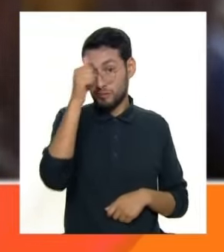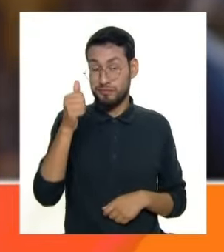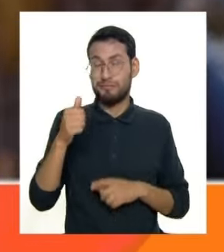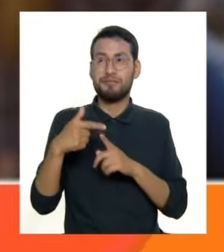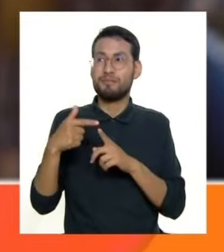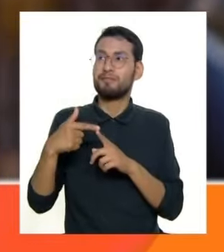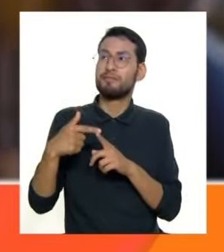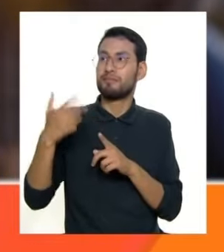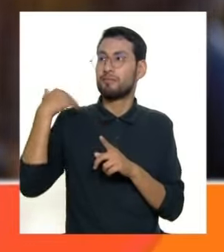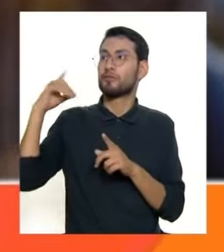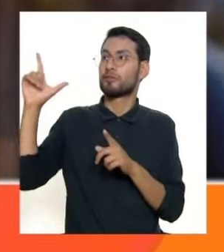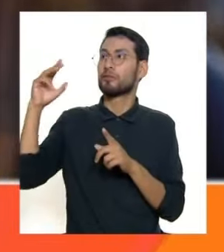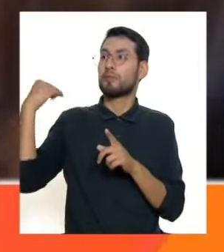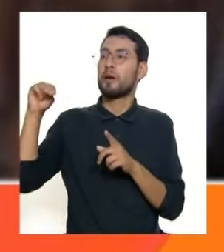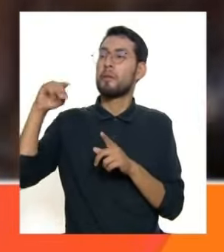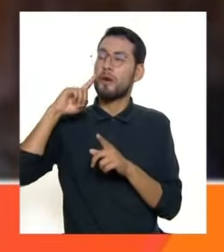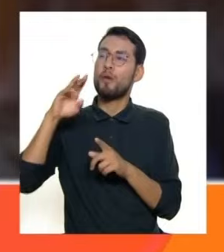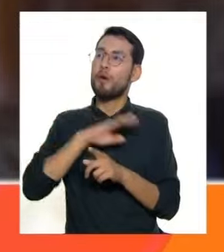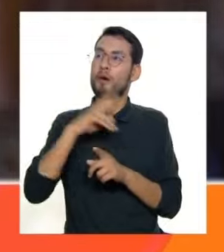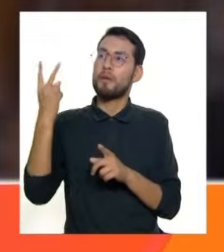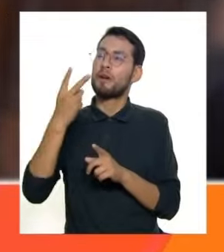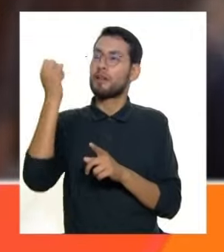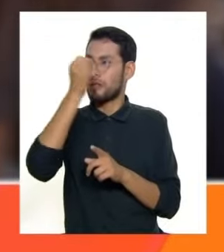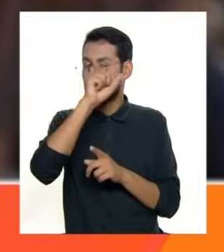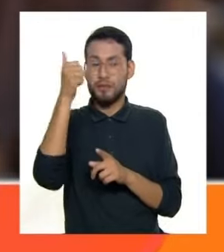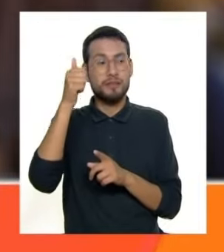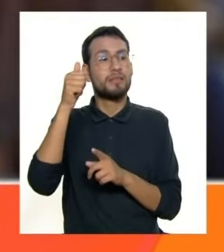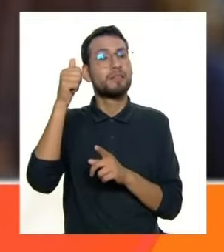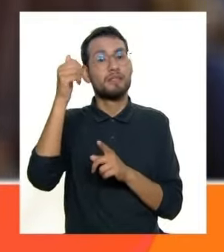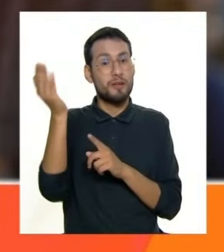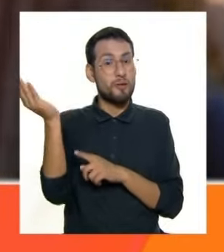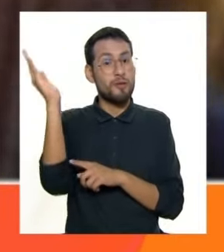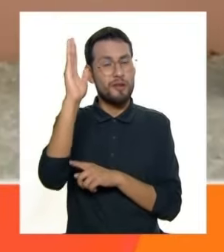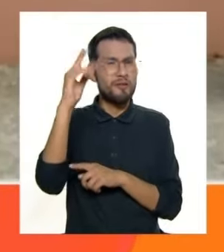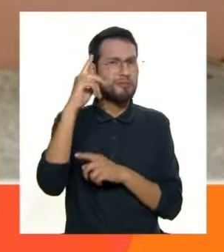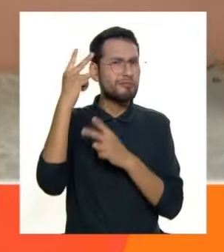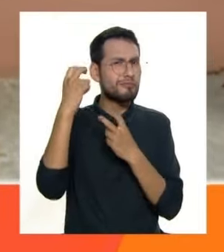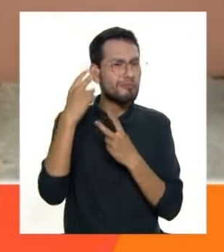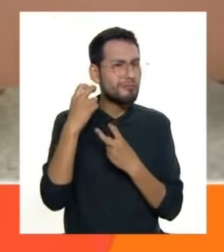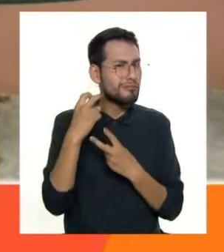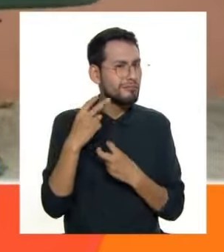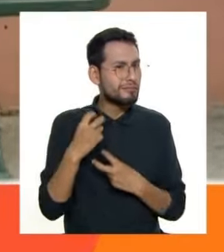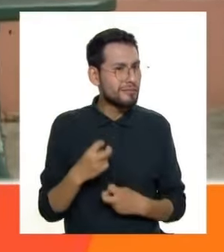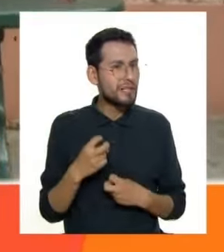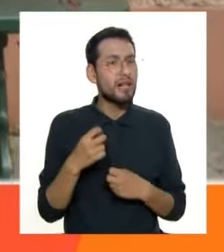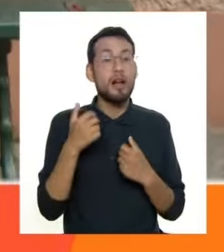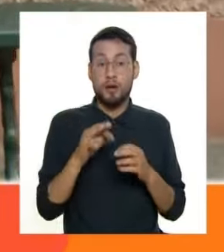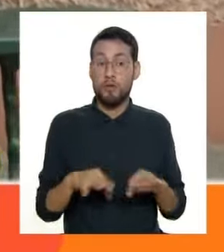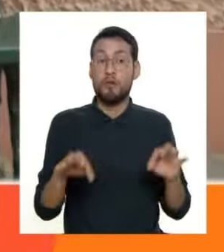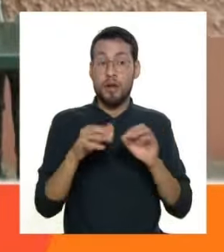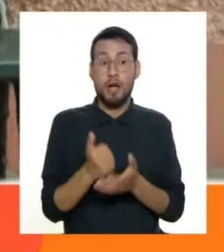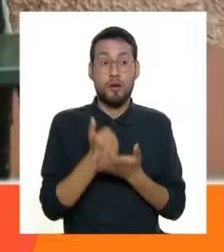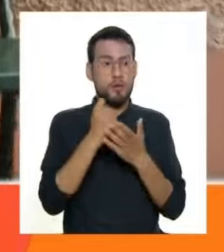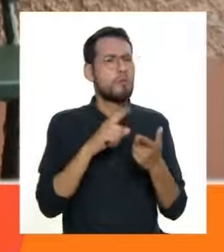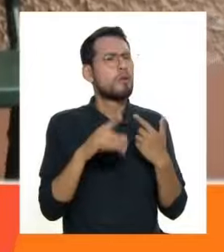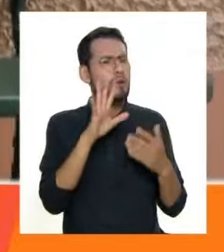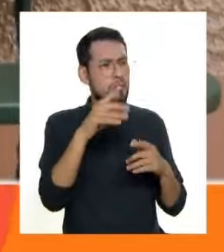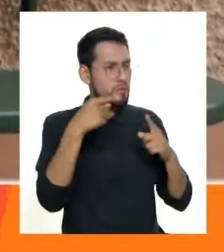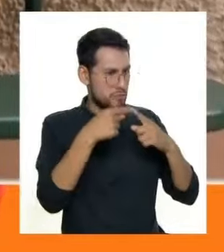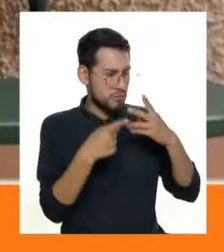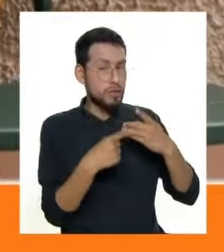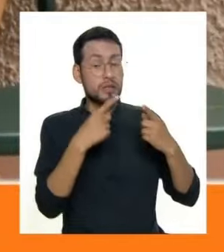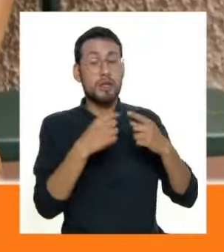fue lunes, martes, miércoles, jueves, viernes, sábado y domingo durante el día. El autoanálisis te ayuda muchísimo. Pero estábamos hablando de los pilares,